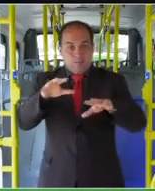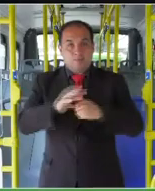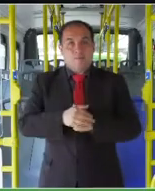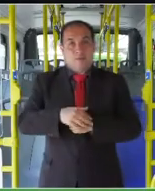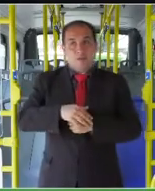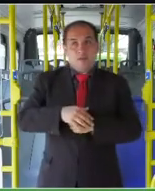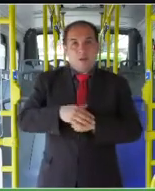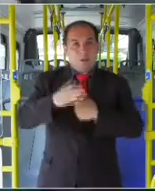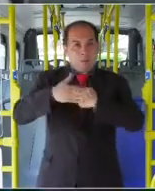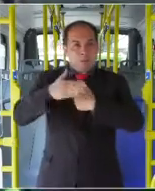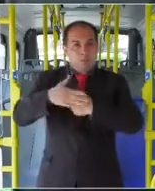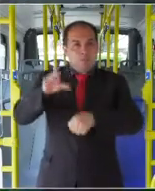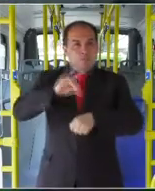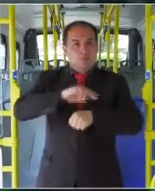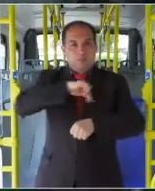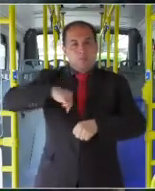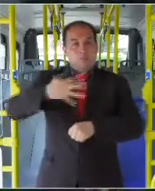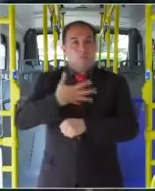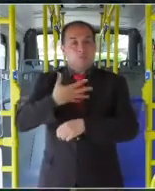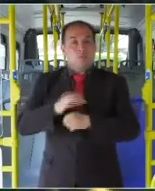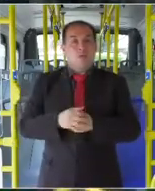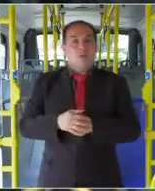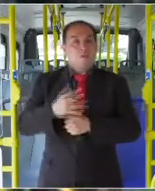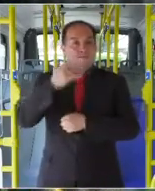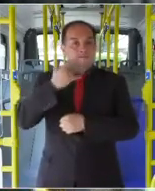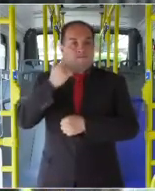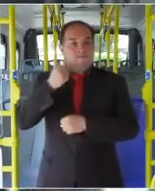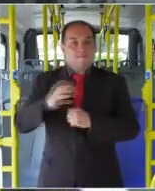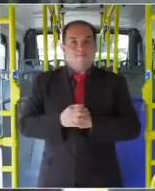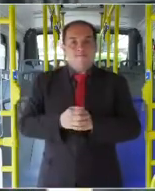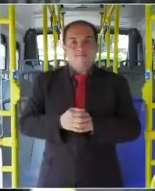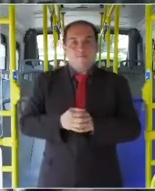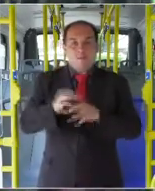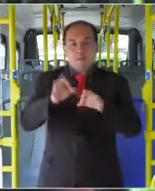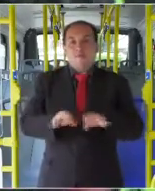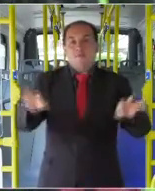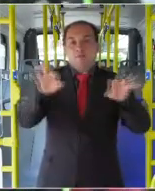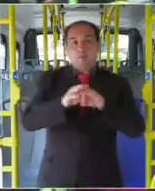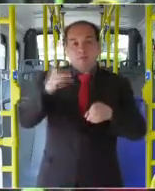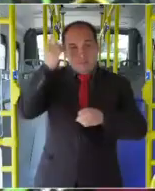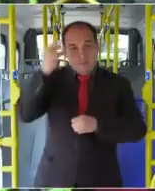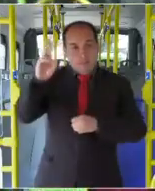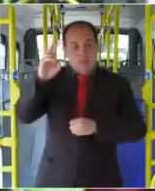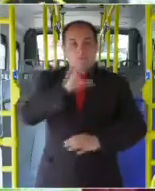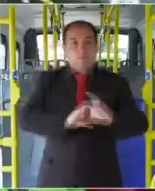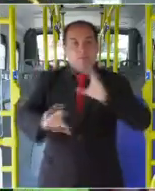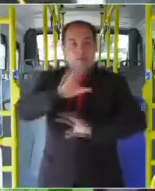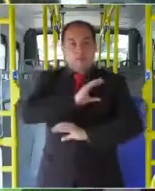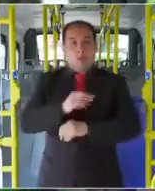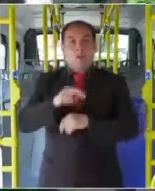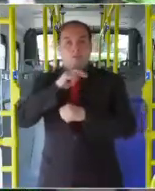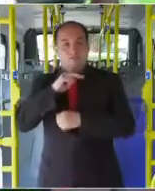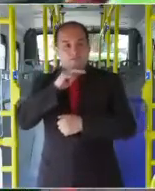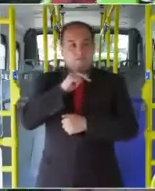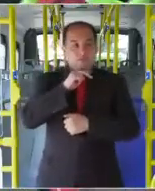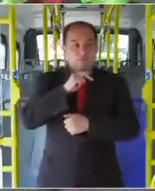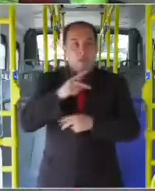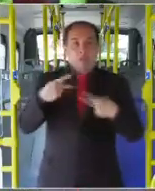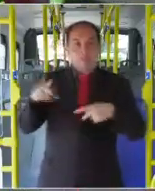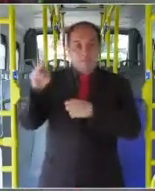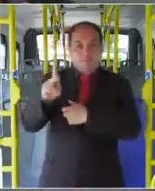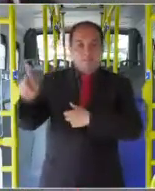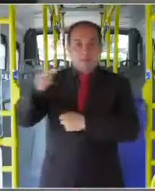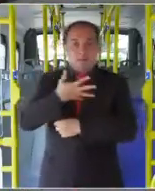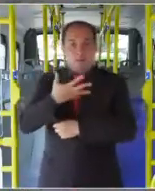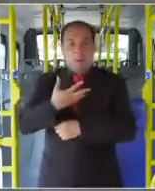también vamos a tener por el esfuerzo tesonero de la doctora Claudia Sheinbaum, preocupada porque la ciudadanía